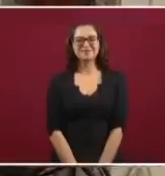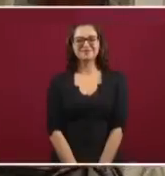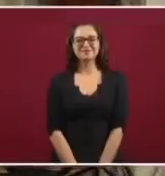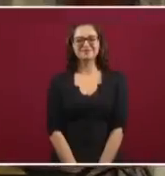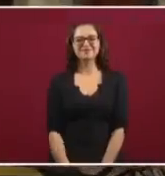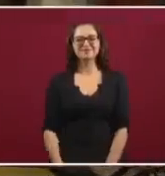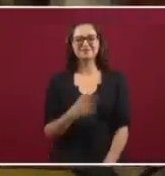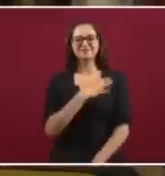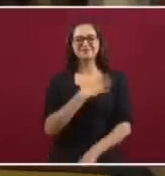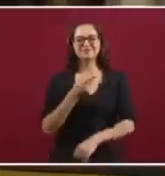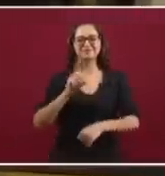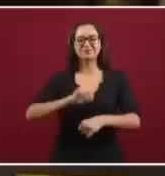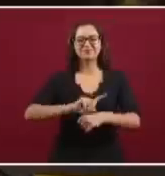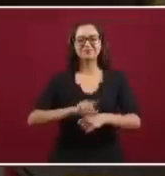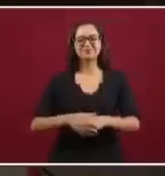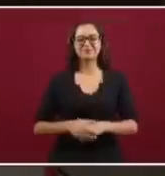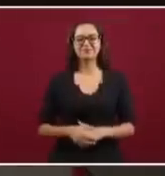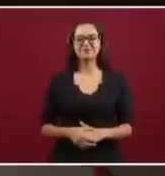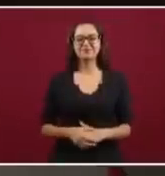días.